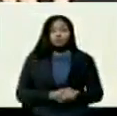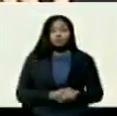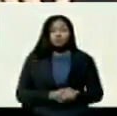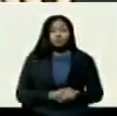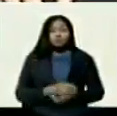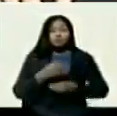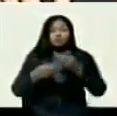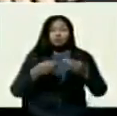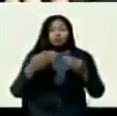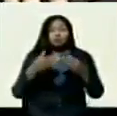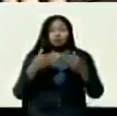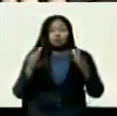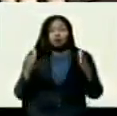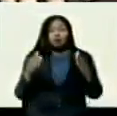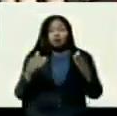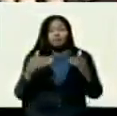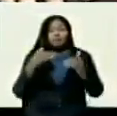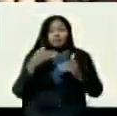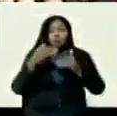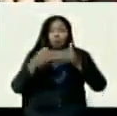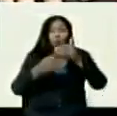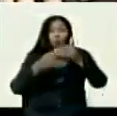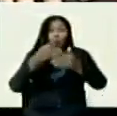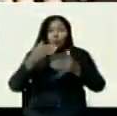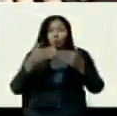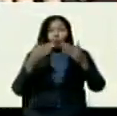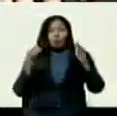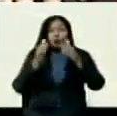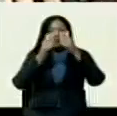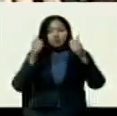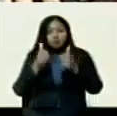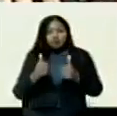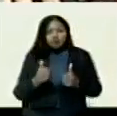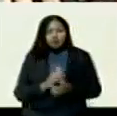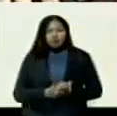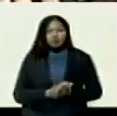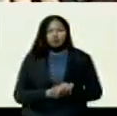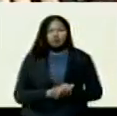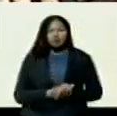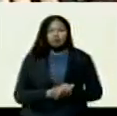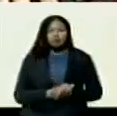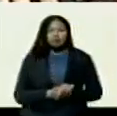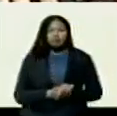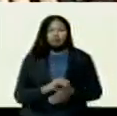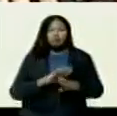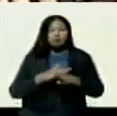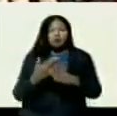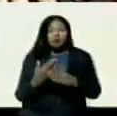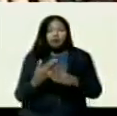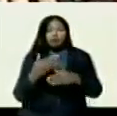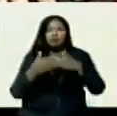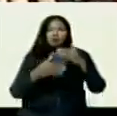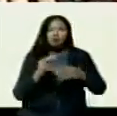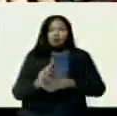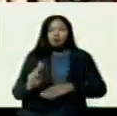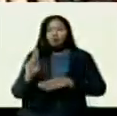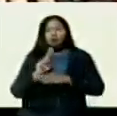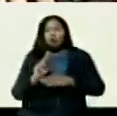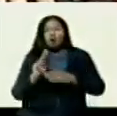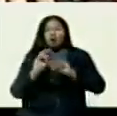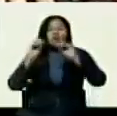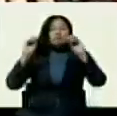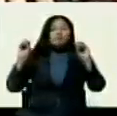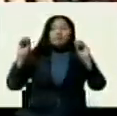los sistemas progresivamente. Se van levantando progresivamente porque la concurrencia de usuarios, las consultas